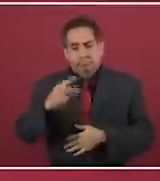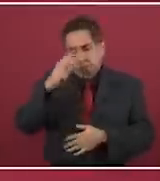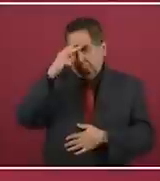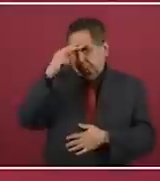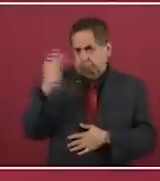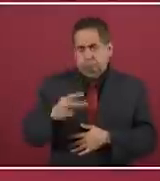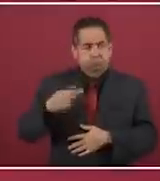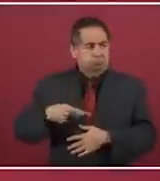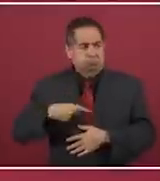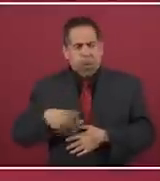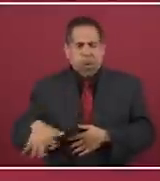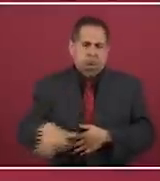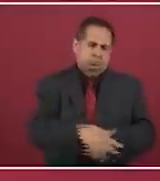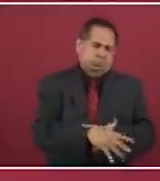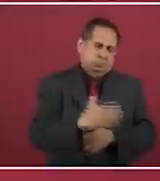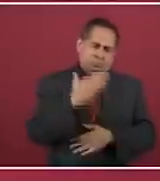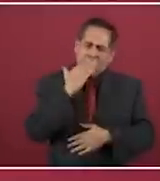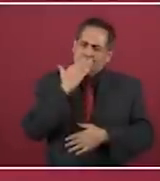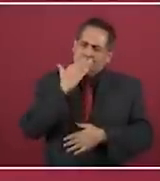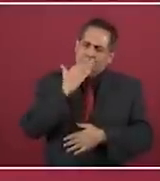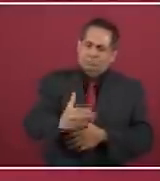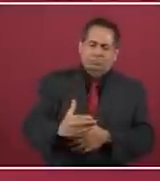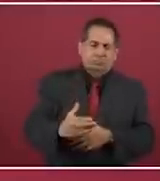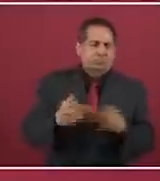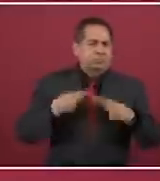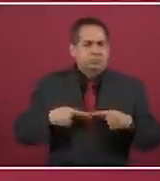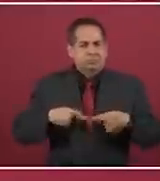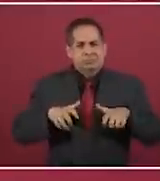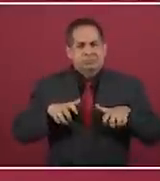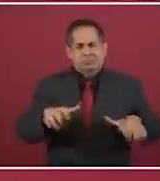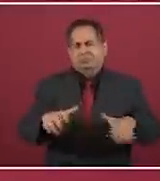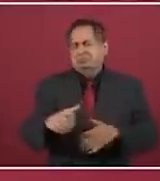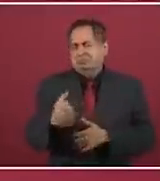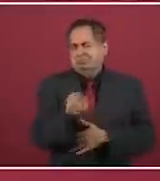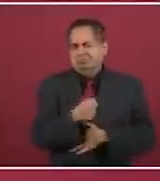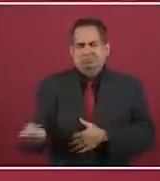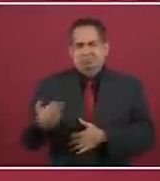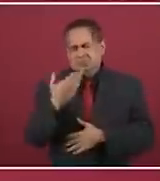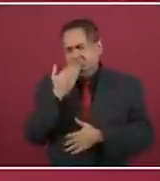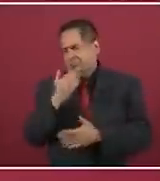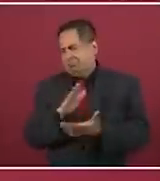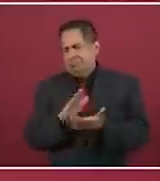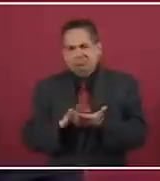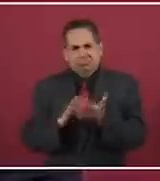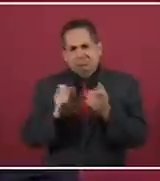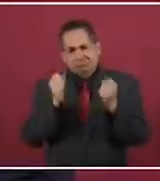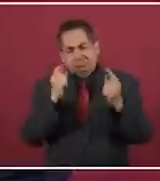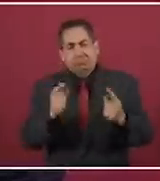gran país, sobre todo con un pueblo extraordinario.